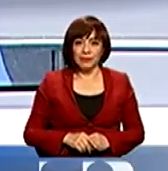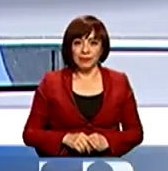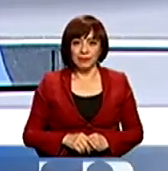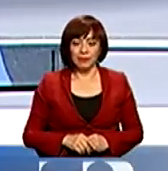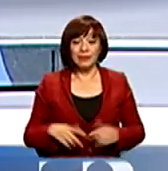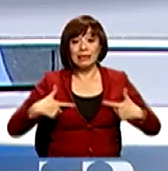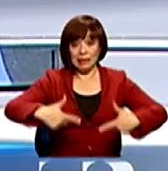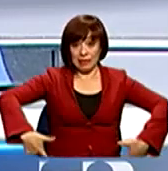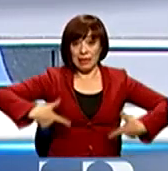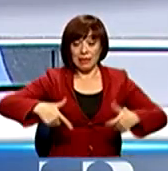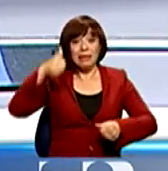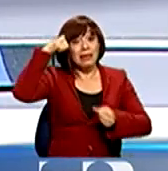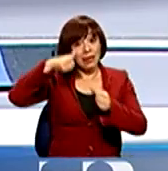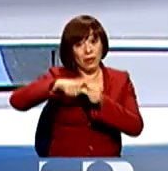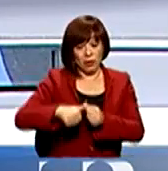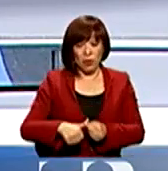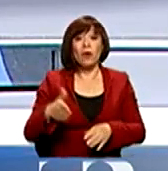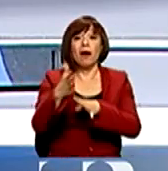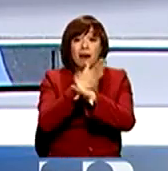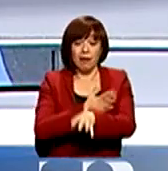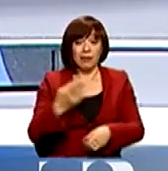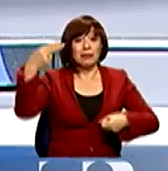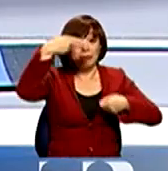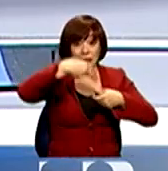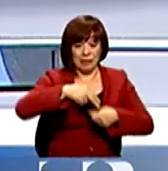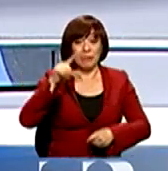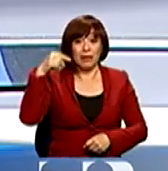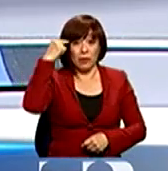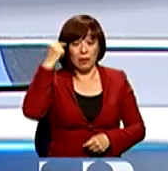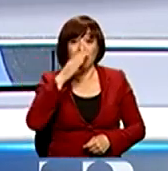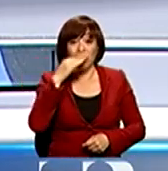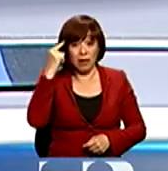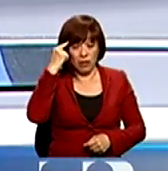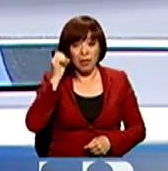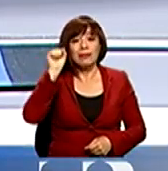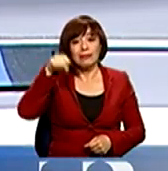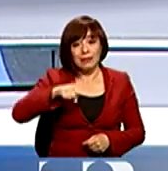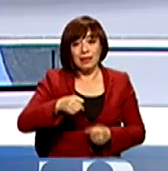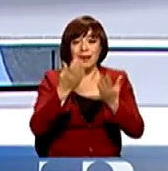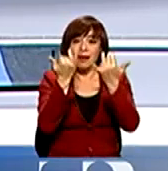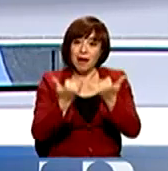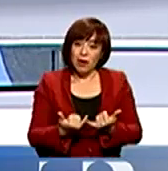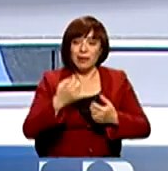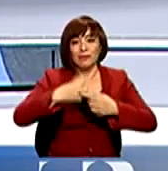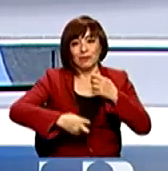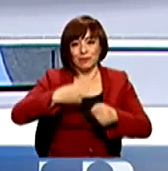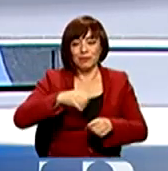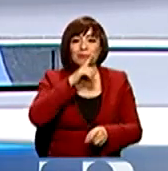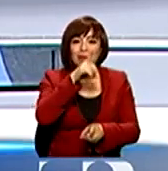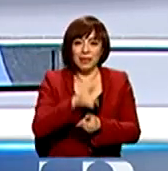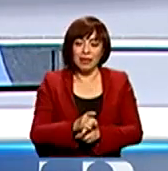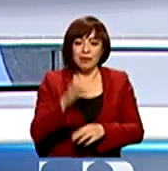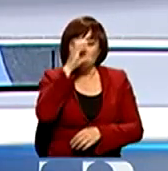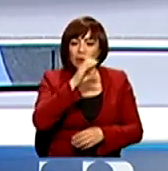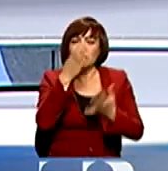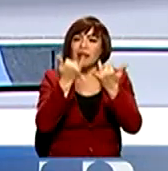Moreno recordó que fue parte del gobierno que dejó el país, que él mismo recibió cautizado, y pidió a la ciudadanía que busque la verdad y no crea